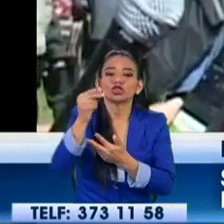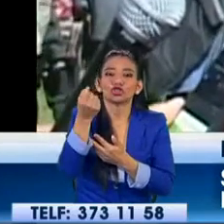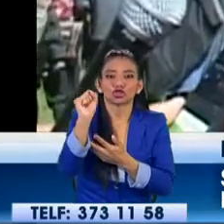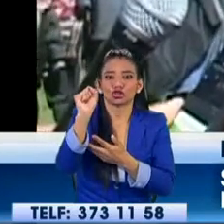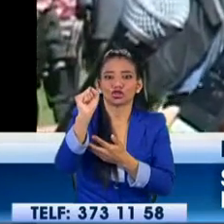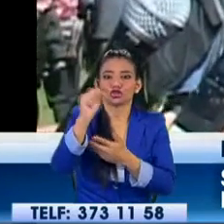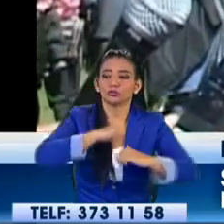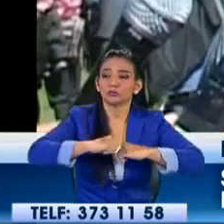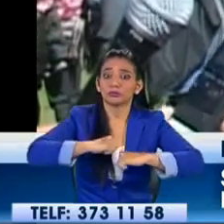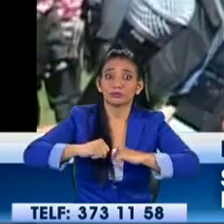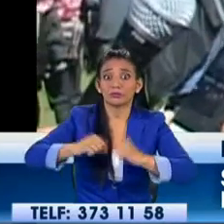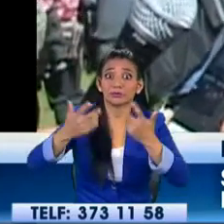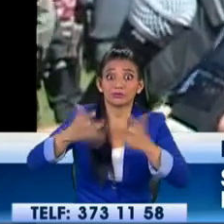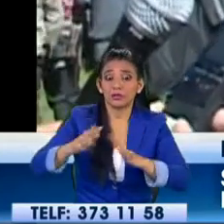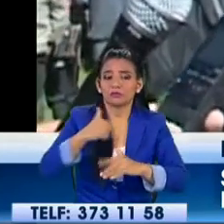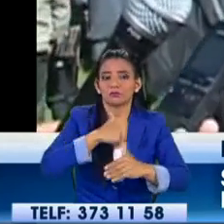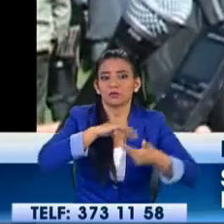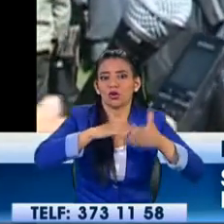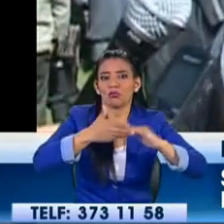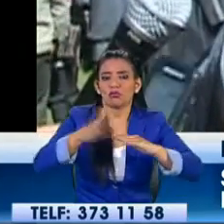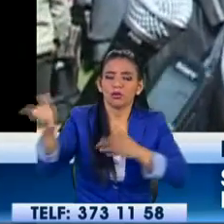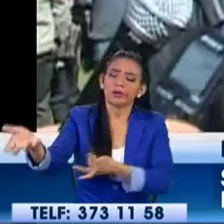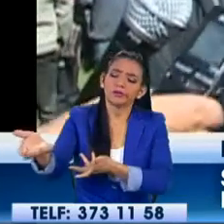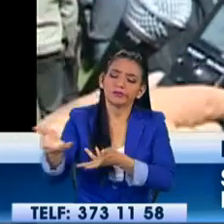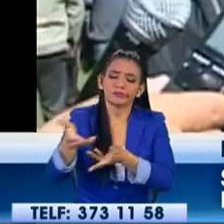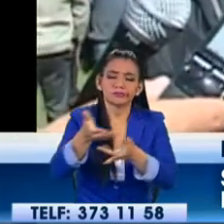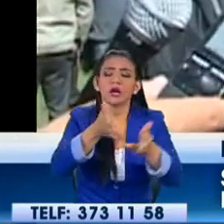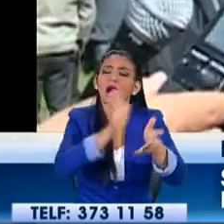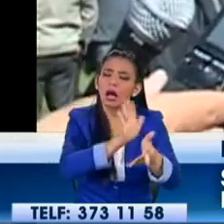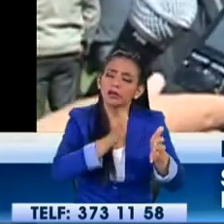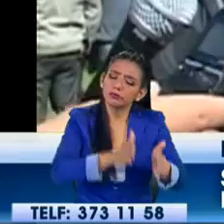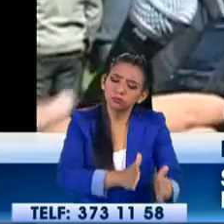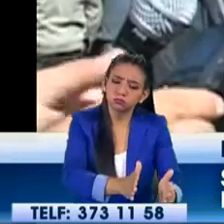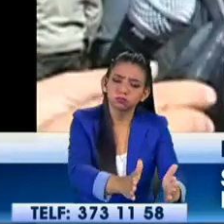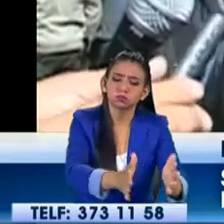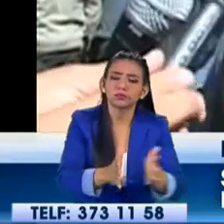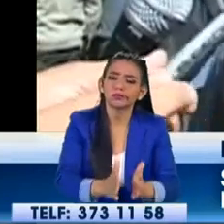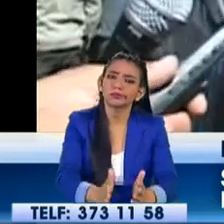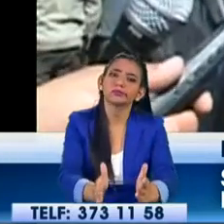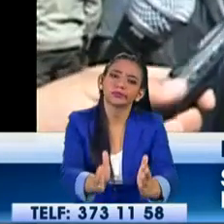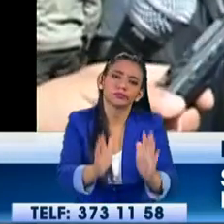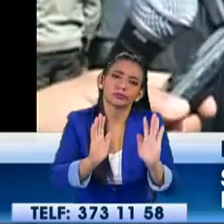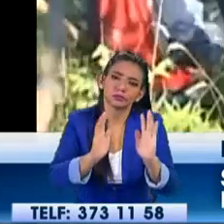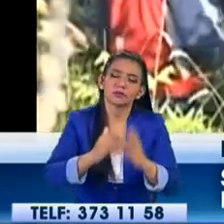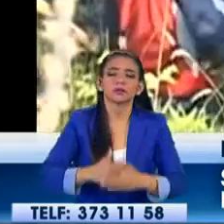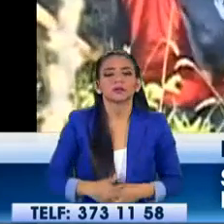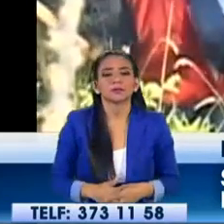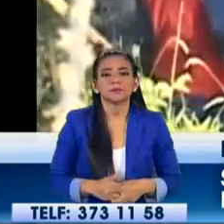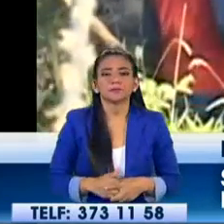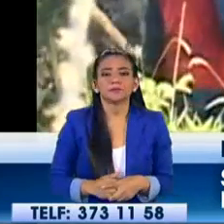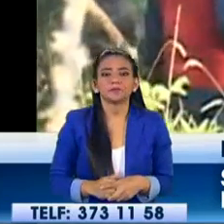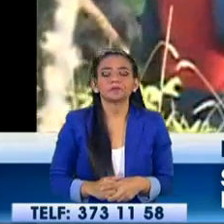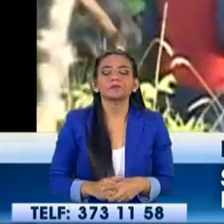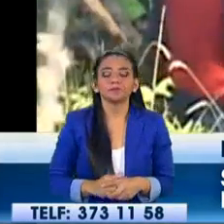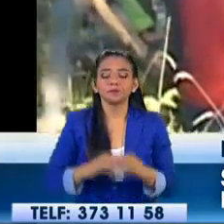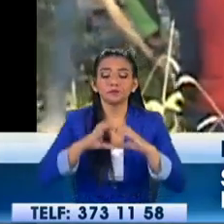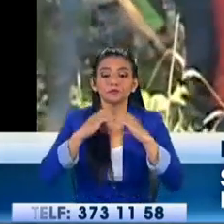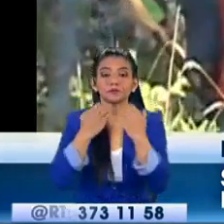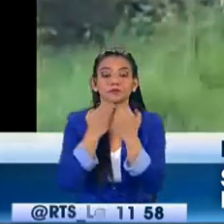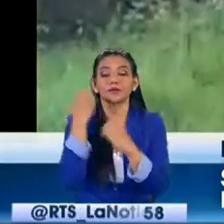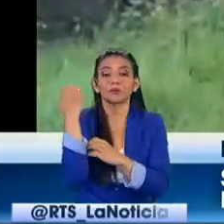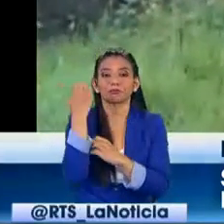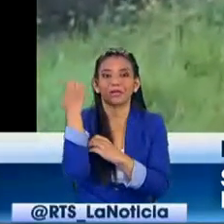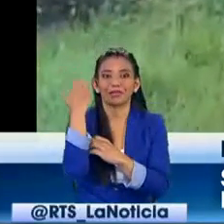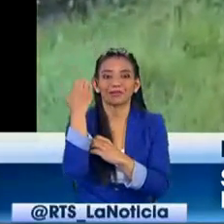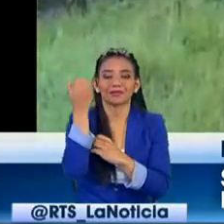pues hacia nuestras comunidades para hacer pues lo que es la velación y la cristiana sepultura. El COE cantonal de